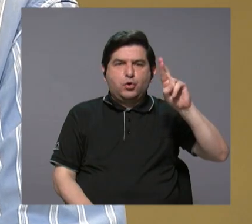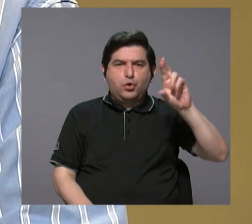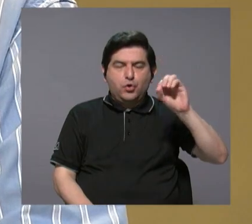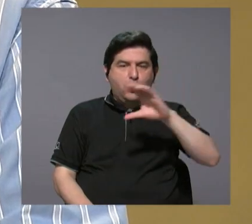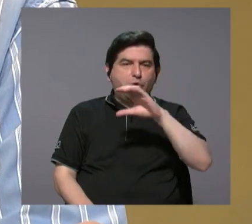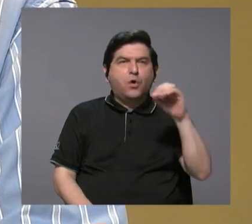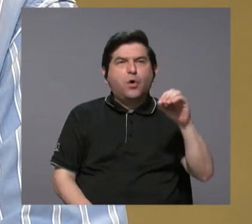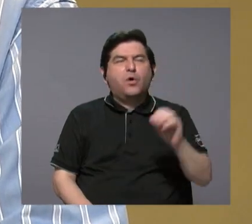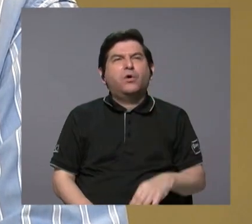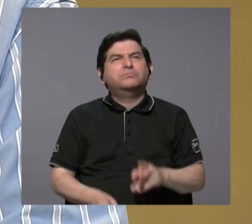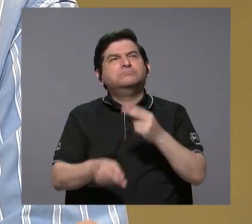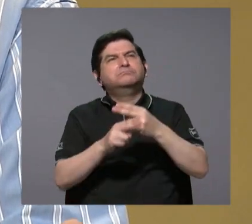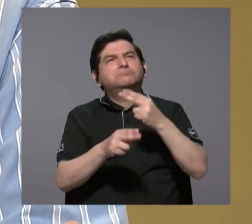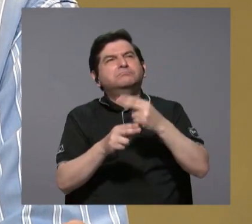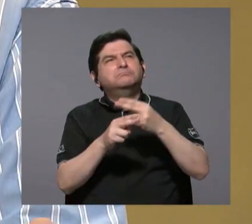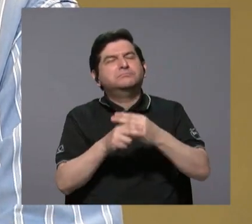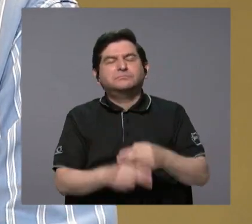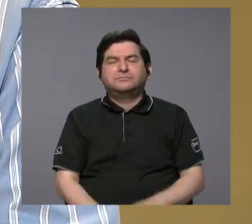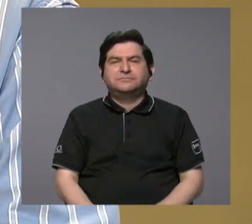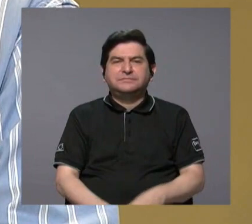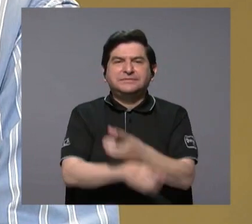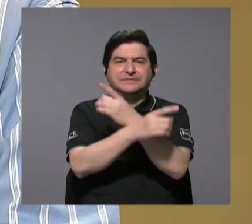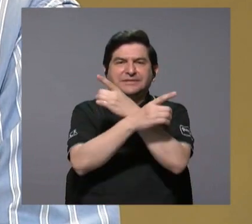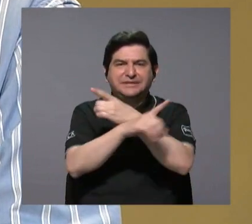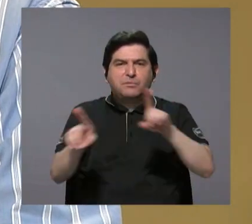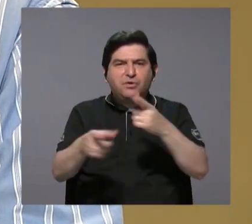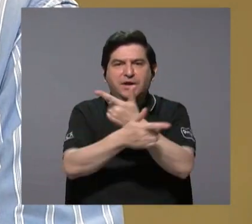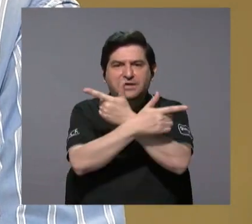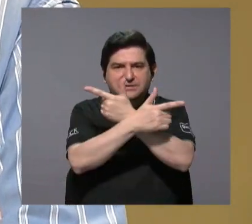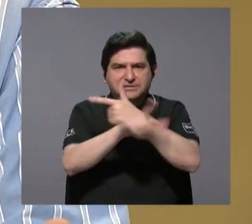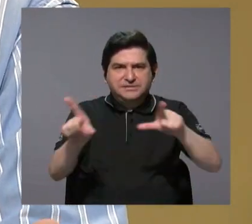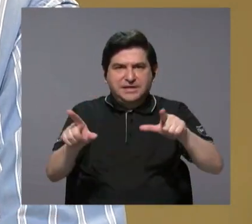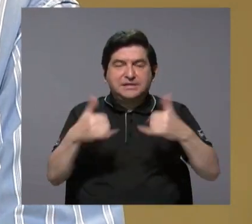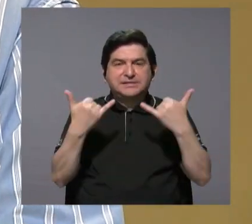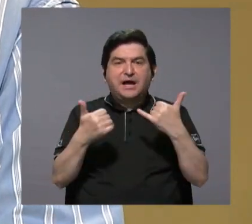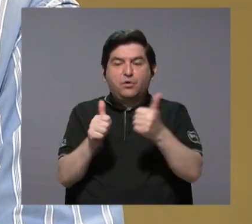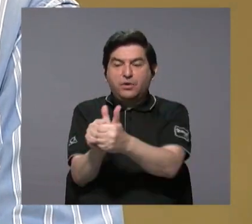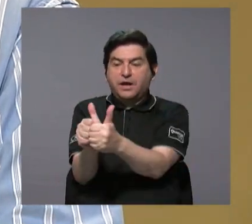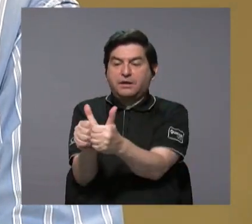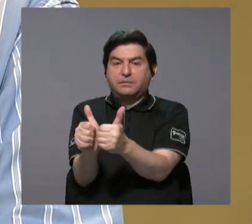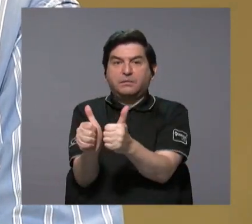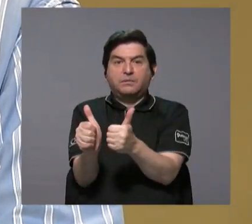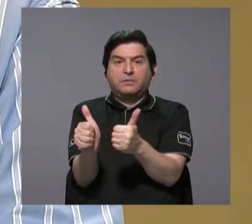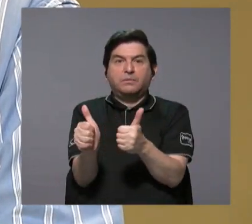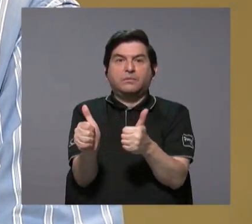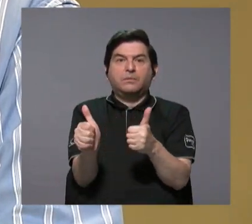las democracias liberales están en recesión.